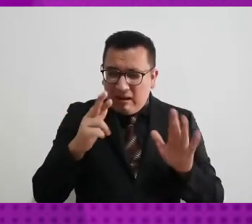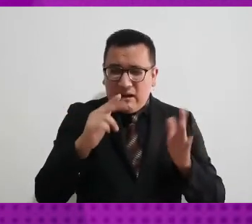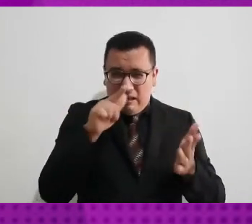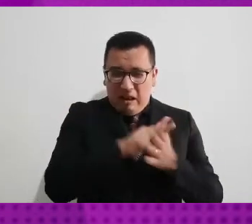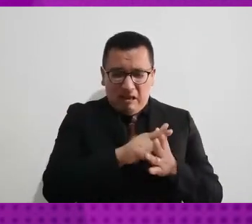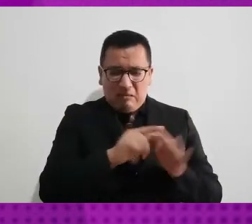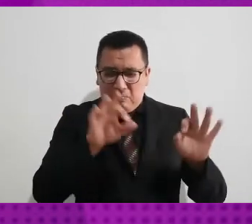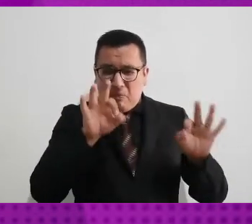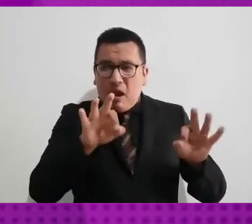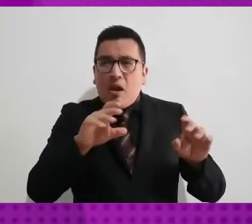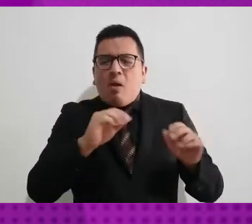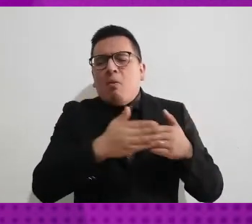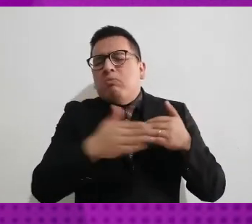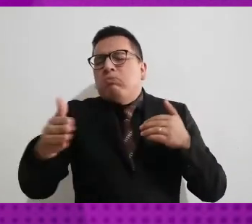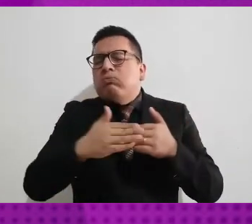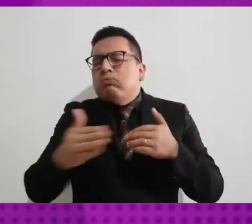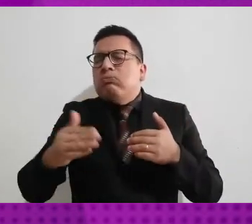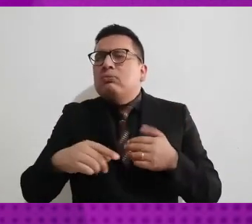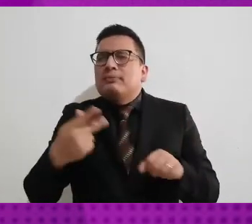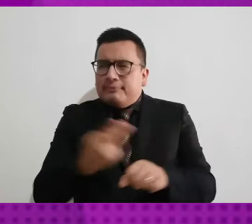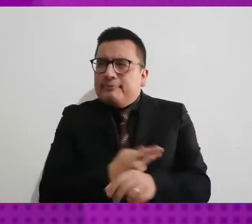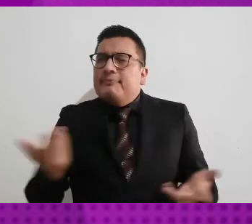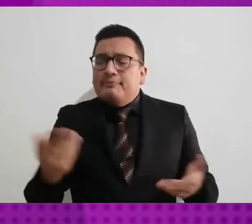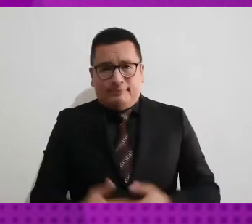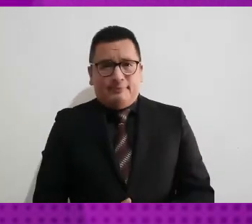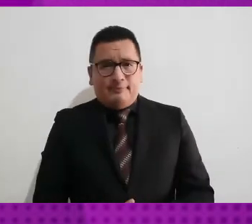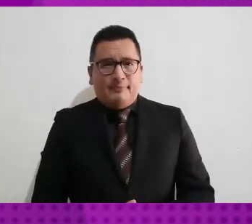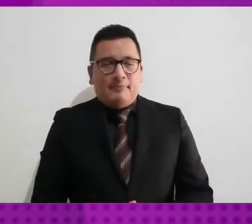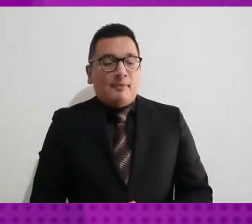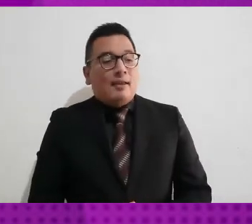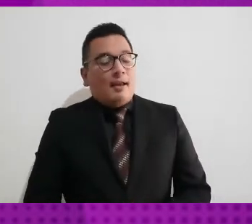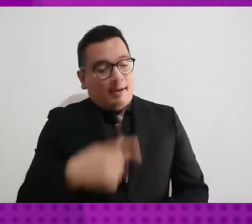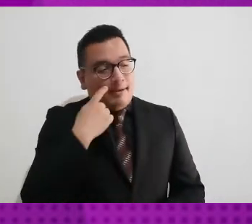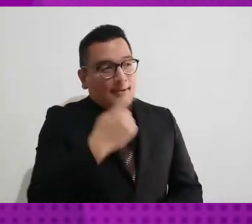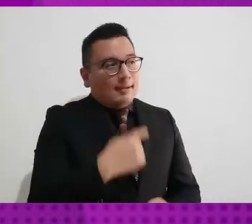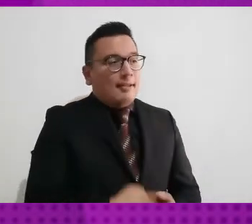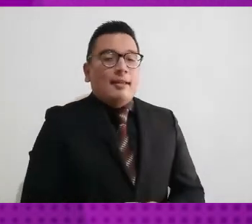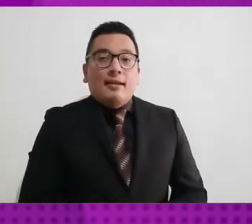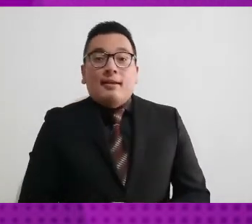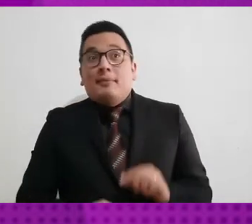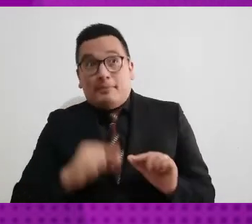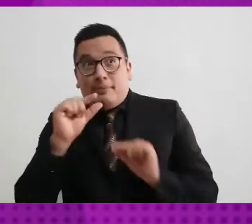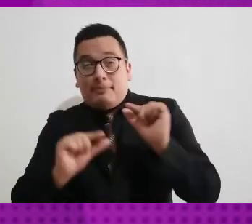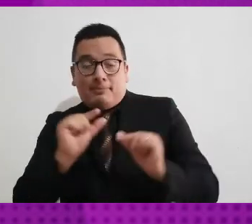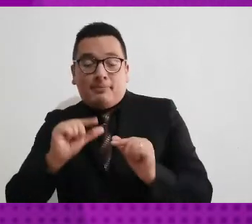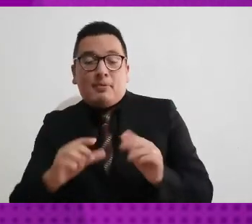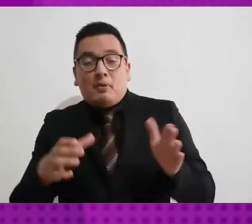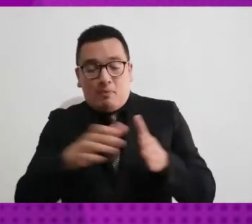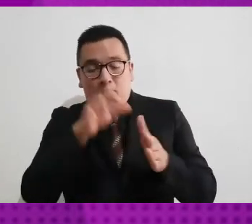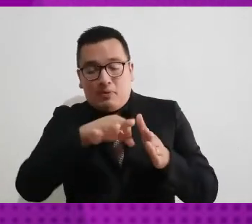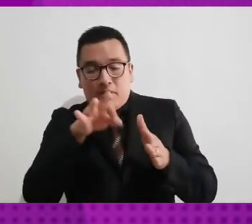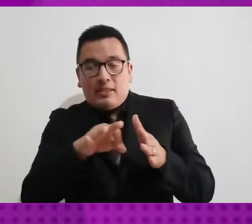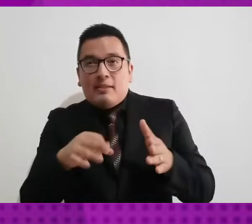Bueno, ¿hacia dónde nos movimos, por así decirlo, no? No, yo creo que vamos en la ruta de tener elecciones cada vez más